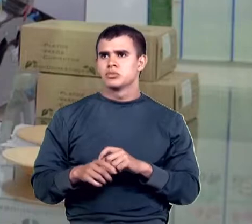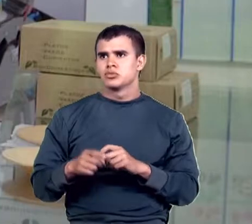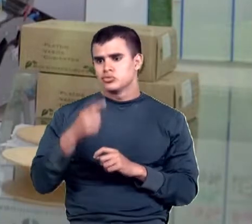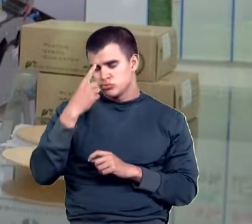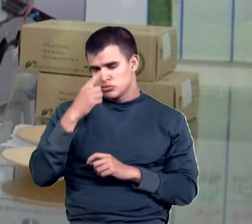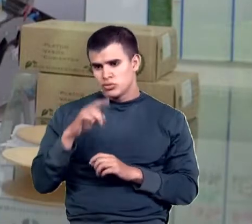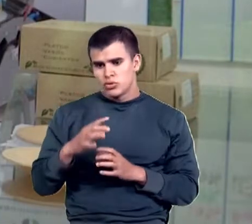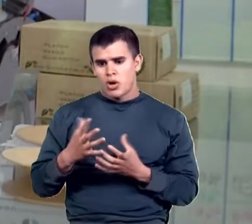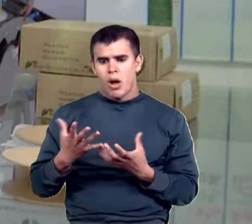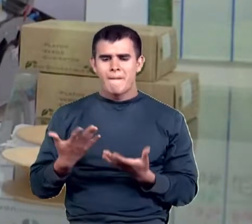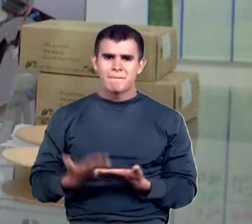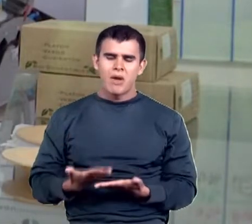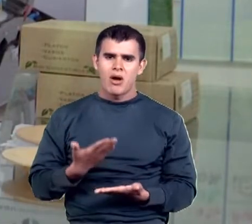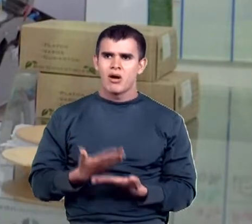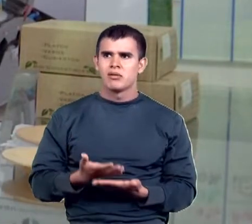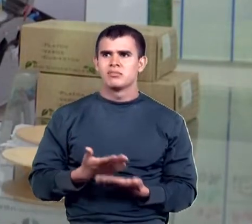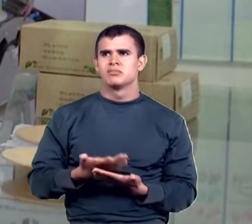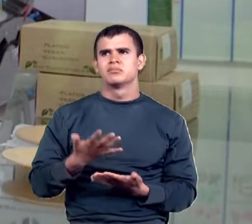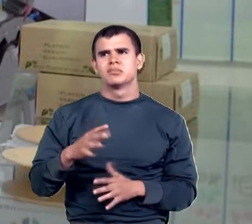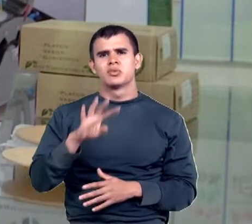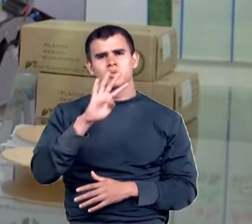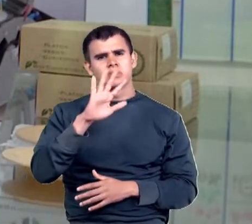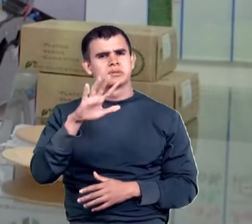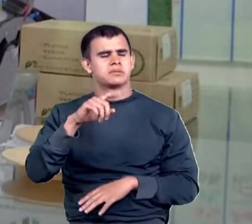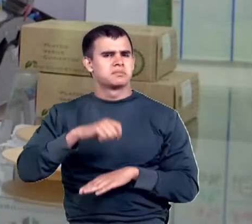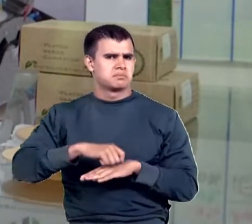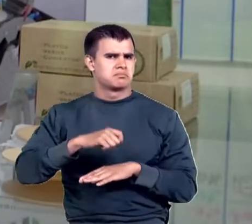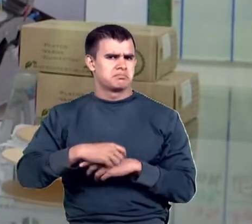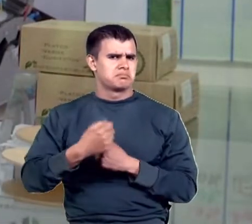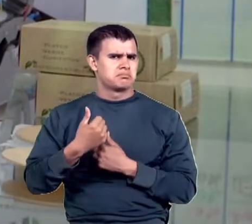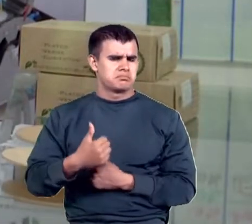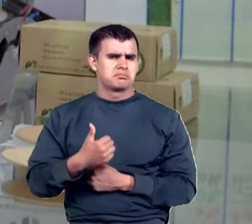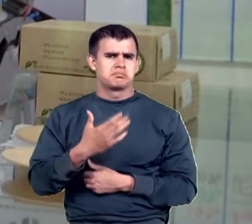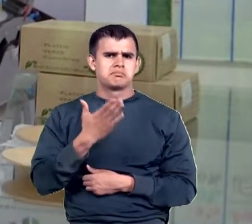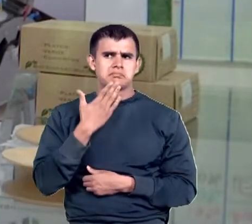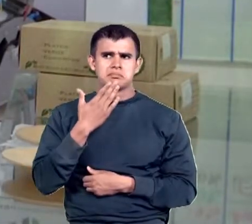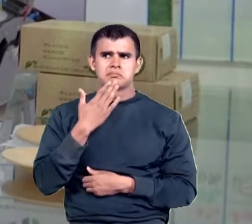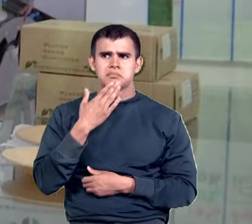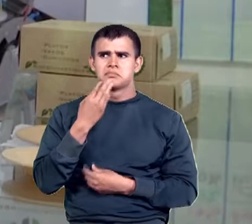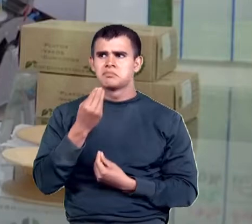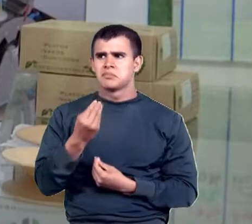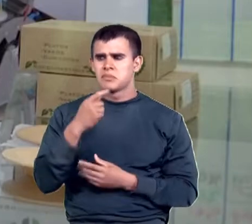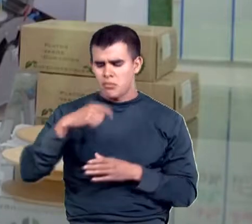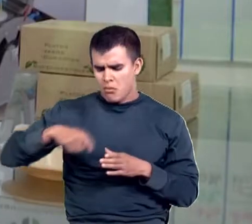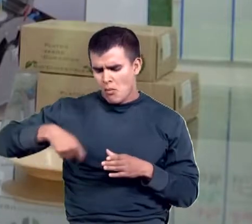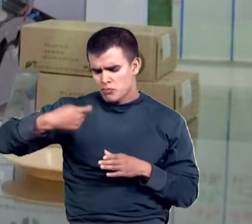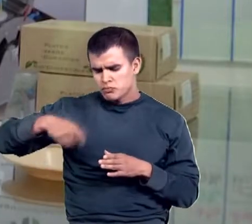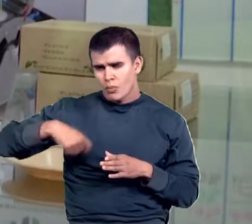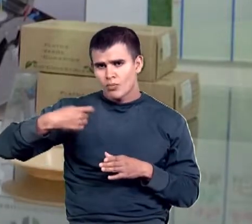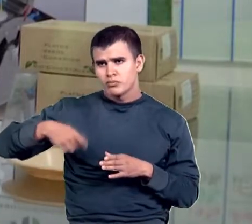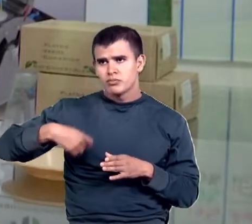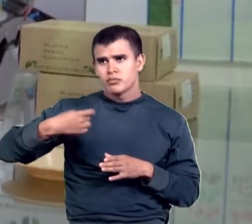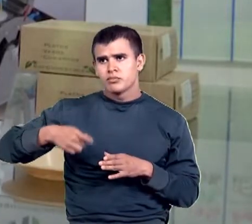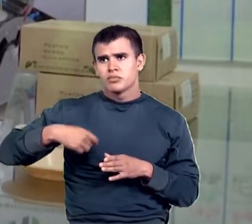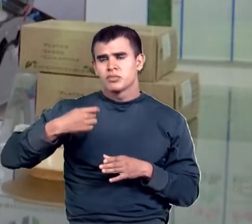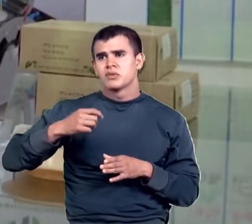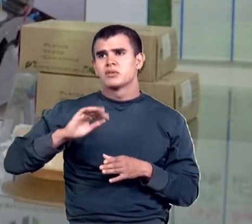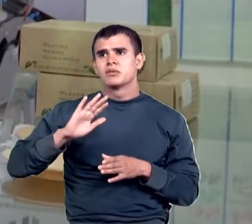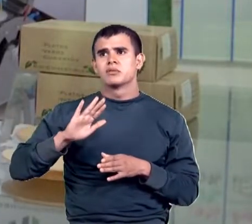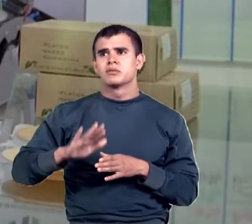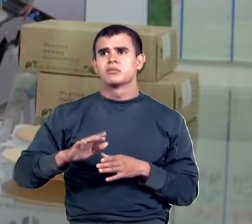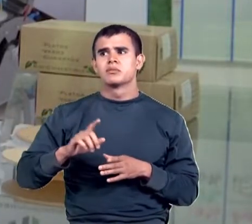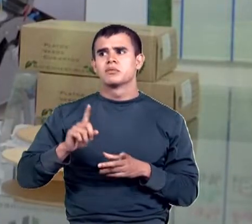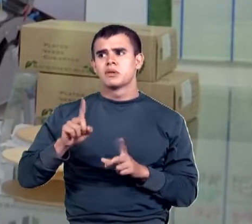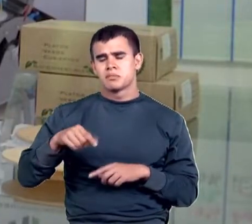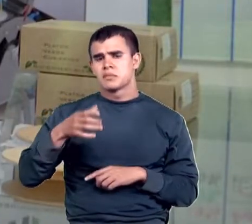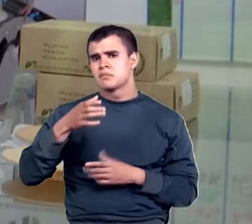antes de que te tomes la sopa, él empieza a absorber humedad. 45 minutos es un tiempo bueno para poder disfrutar de los